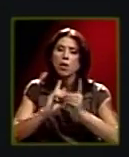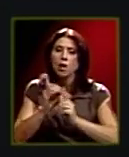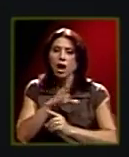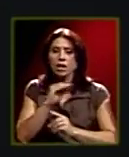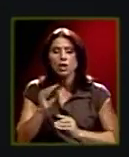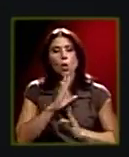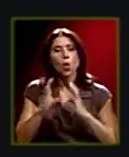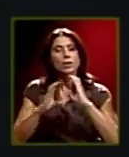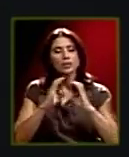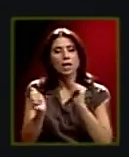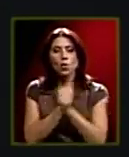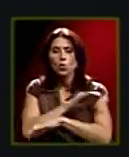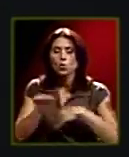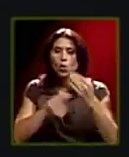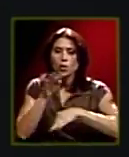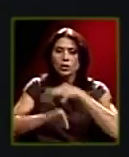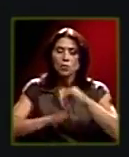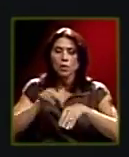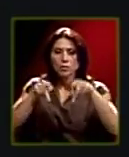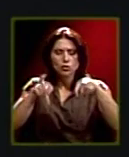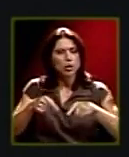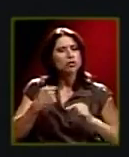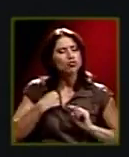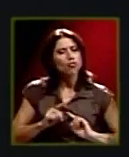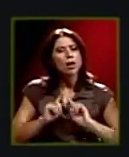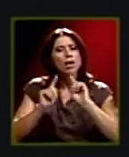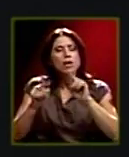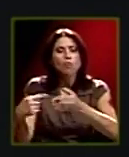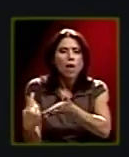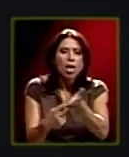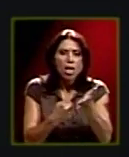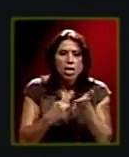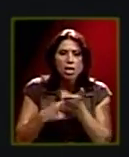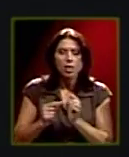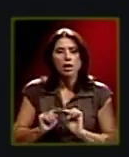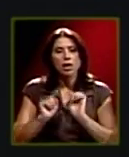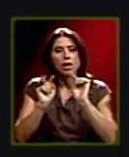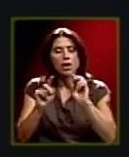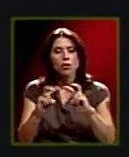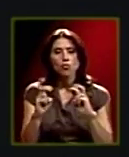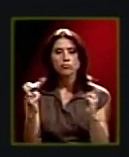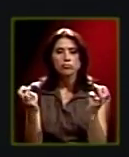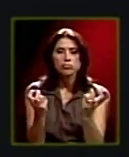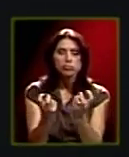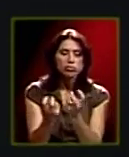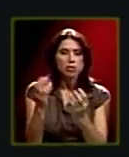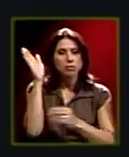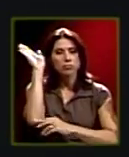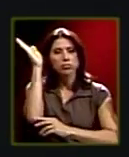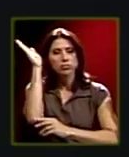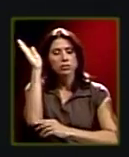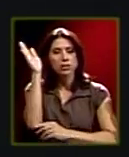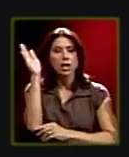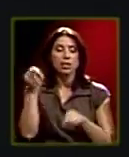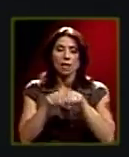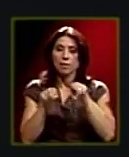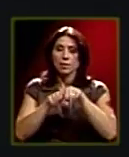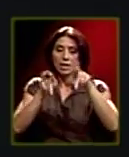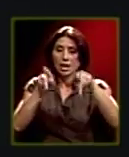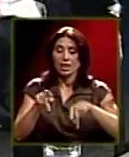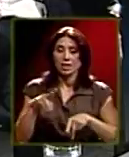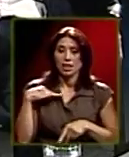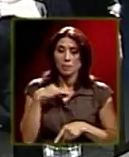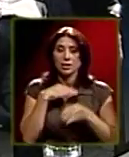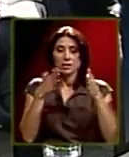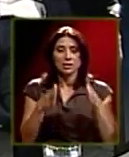tipo de personas. He estado en foros, en debates, o si no, la gente del ministerio que ha ido, siempre nos reunimos los lunes en la mañana para